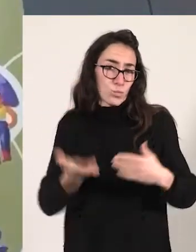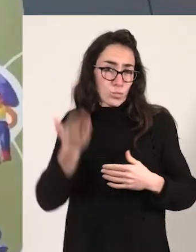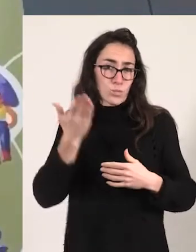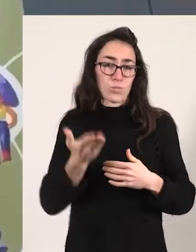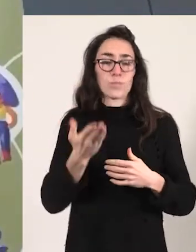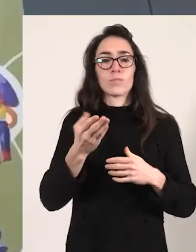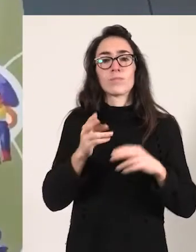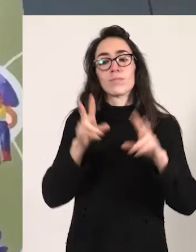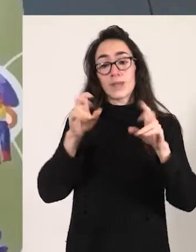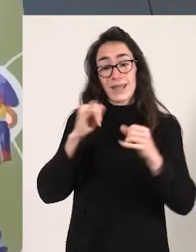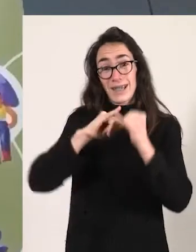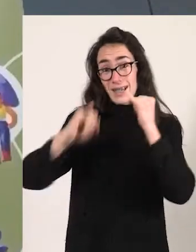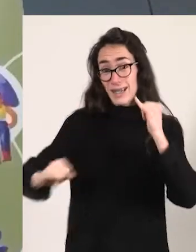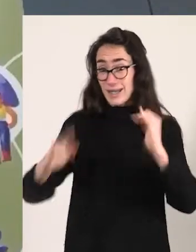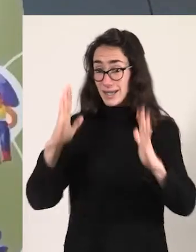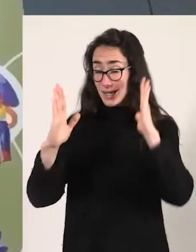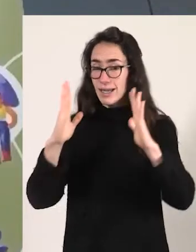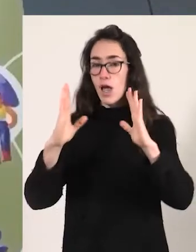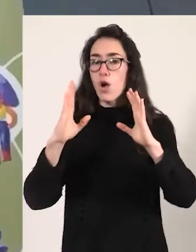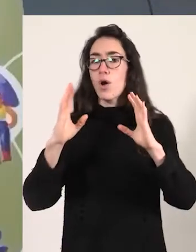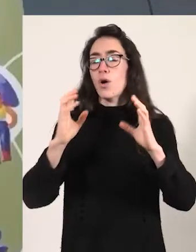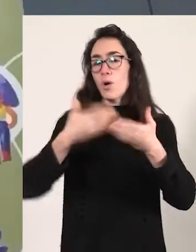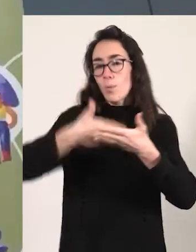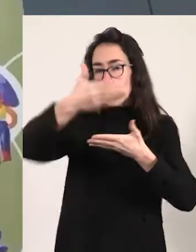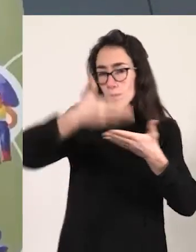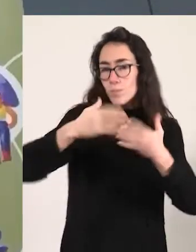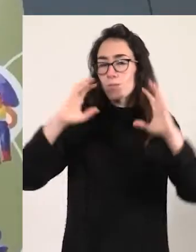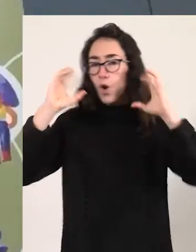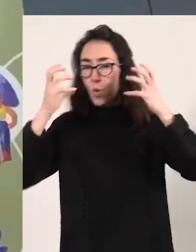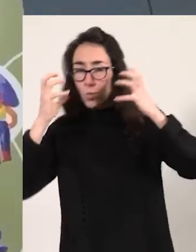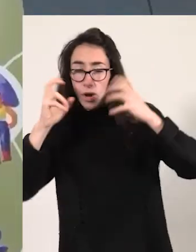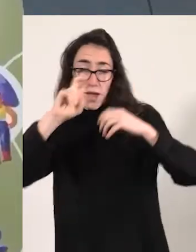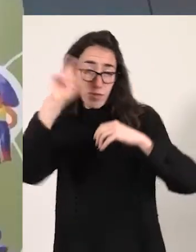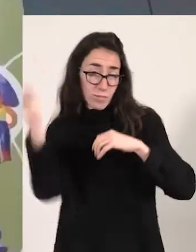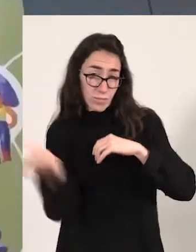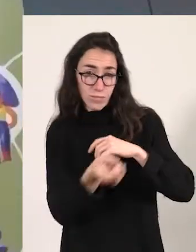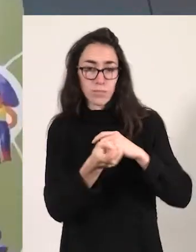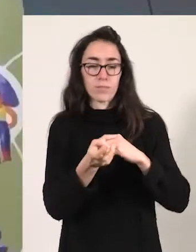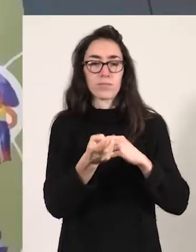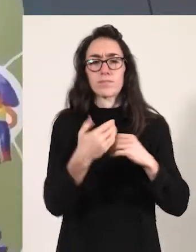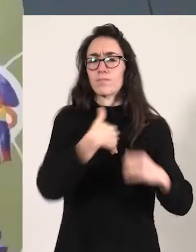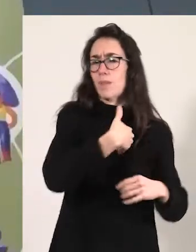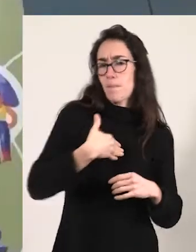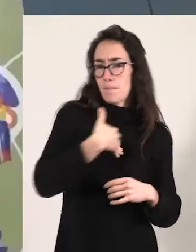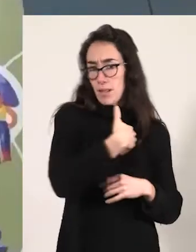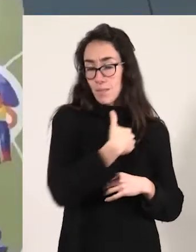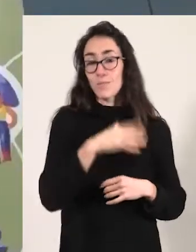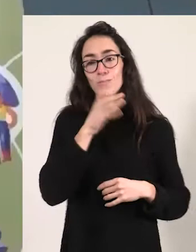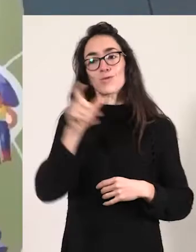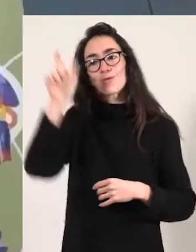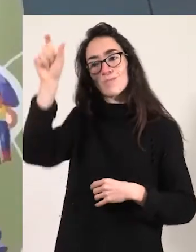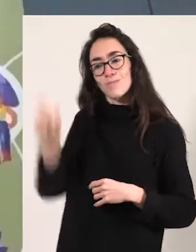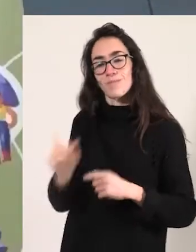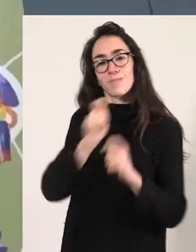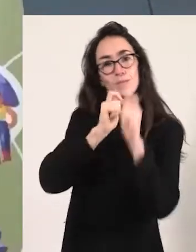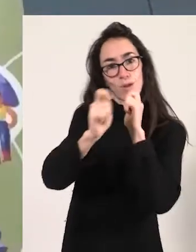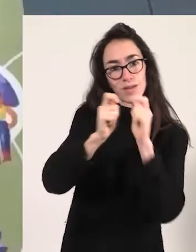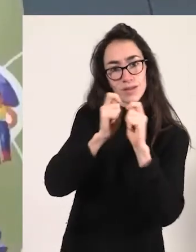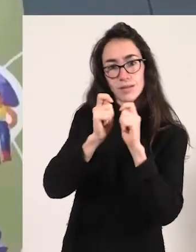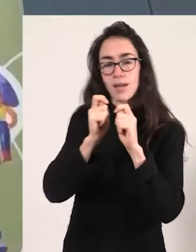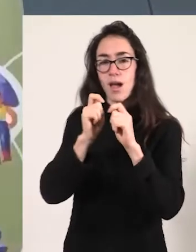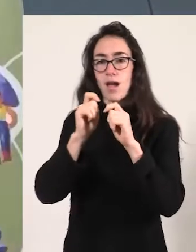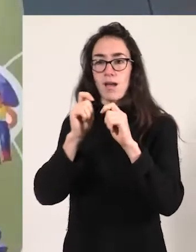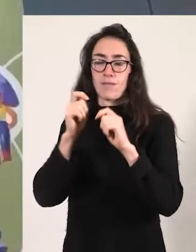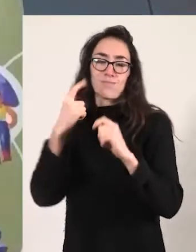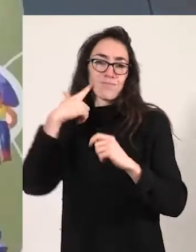percibir, el papel de los medios de comunicación en esta crisis. Y para hablar de ello, hoy tenemos el placer de contar con